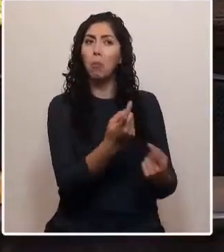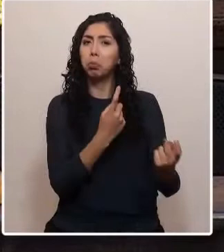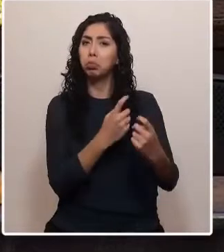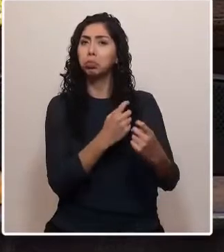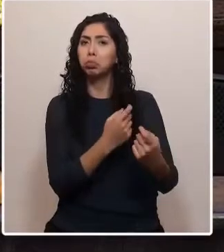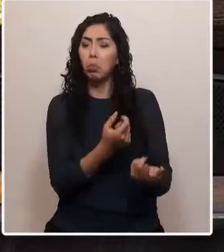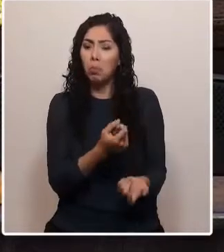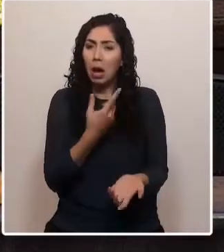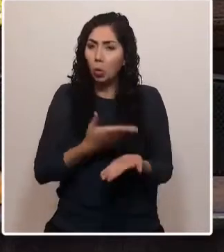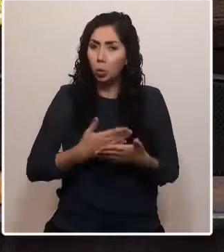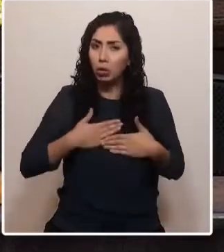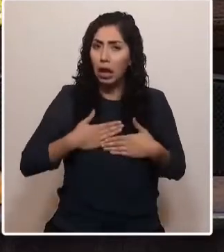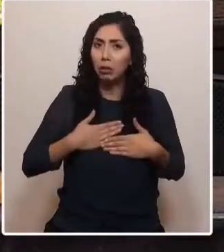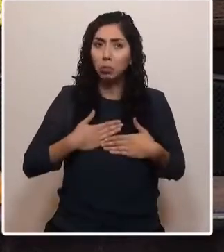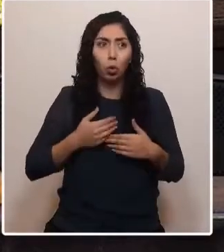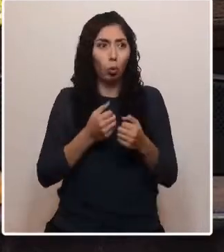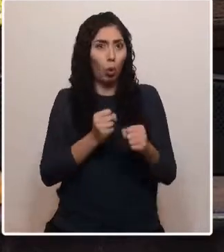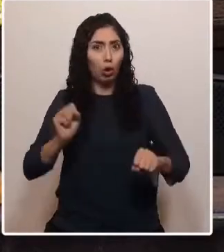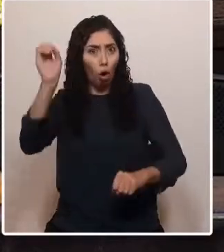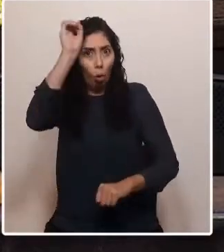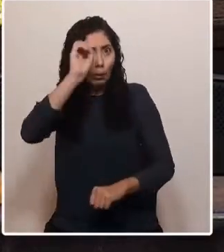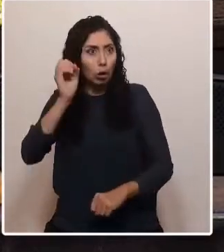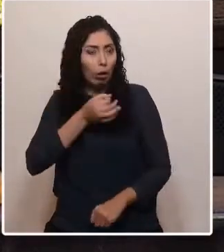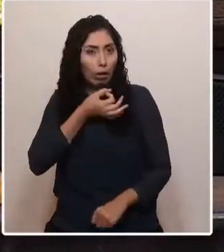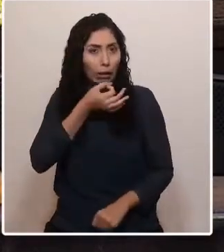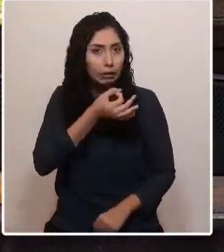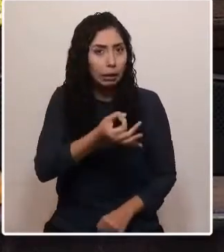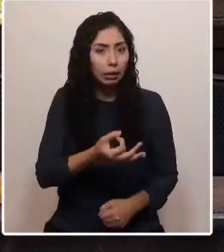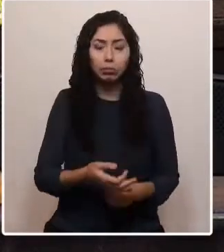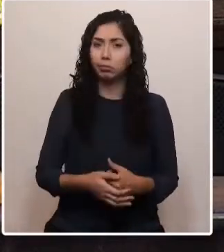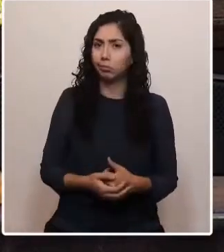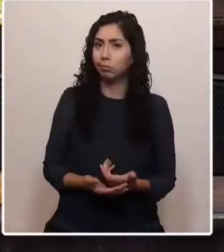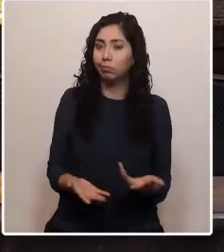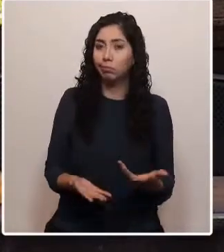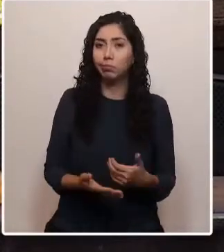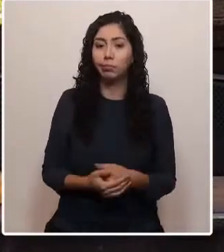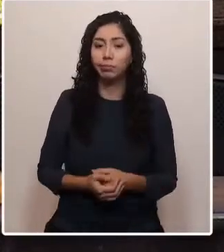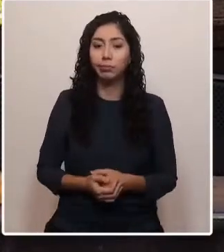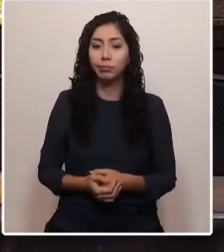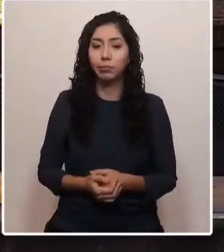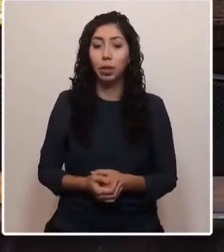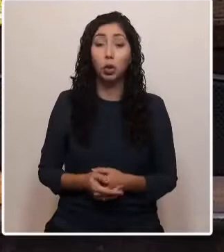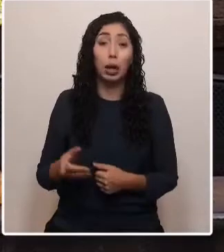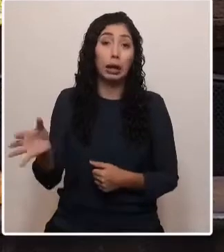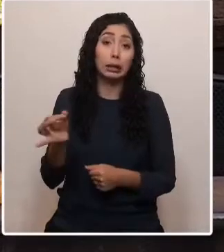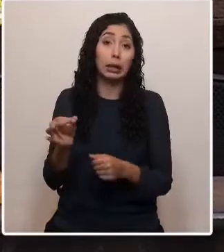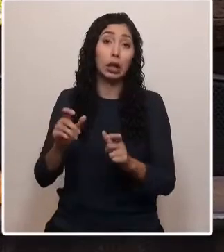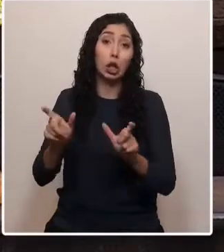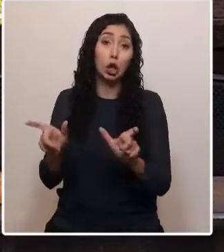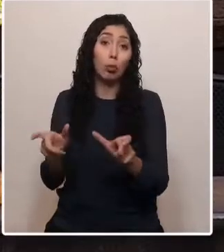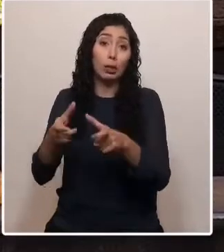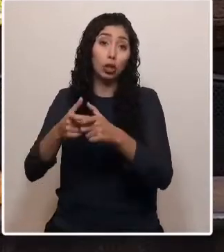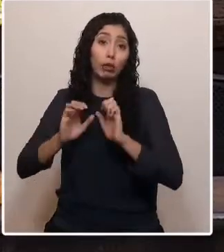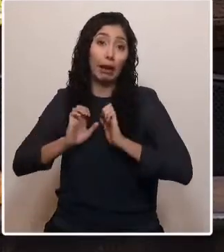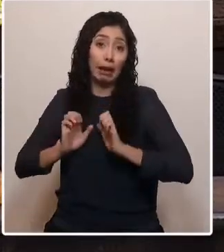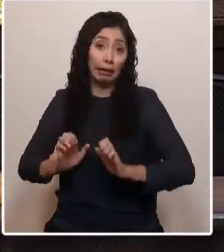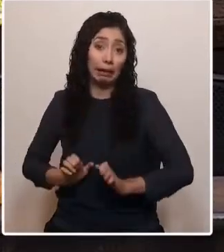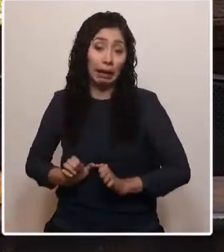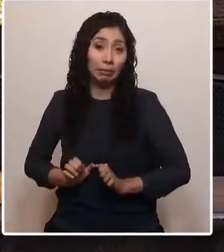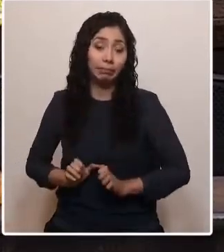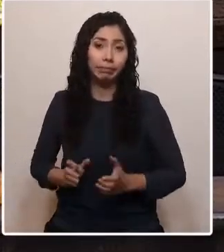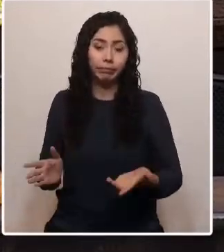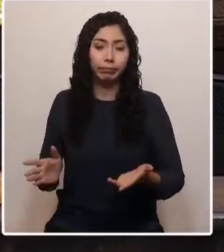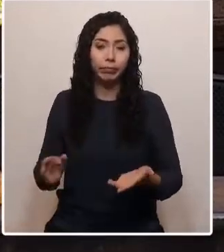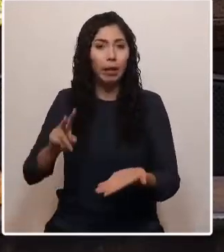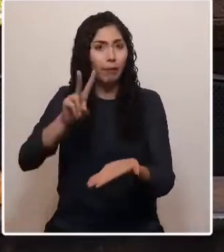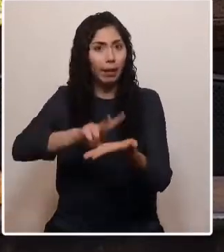dar opiniones, de acuerdo a lo que ha admitido la Comisión de Ética y expresado los acusadores, que es verdad que la